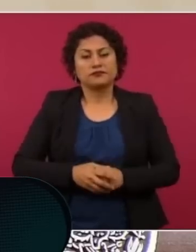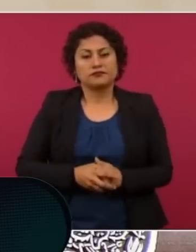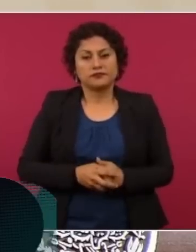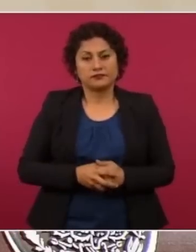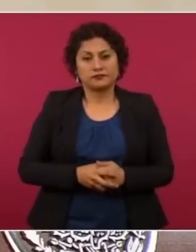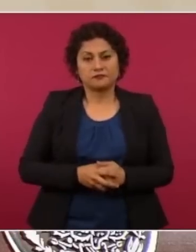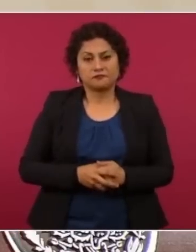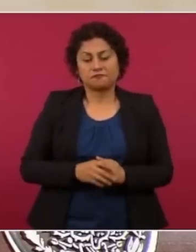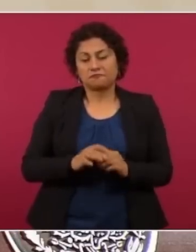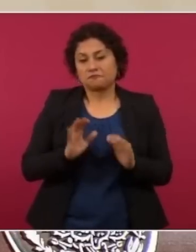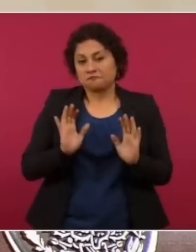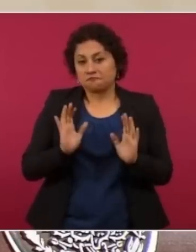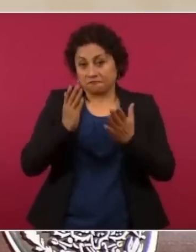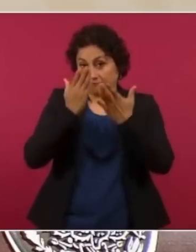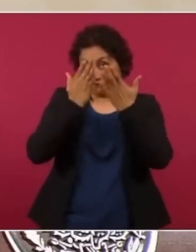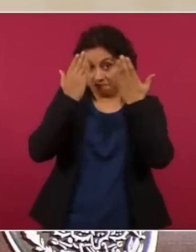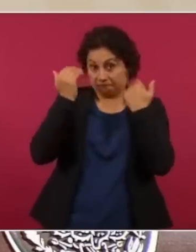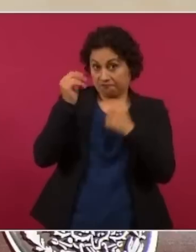fue cierto